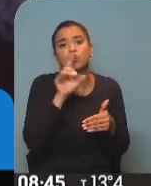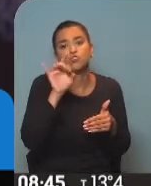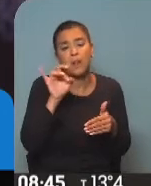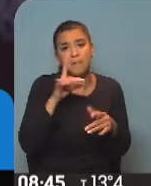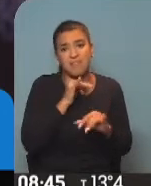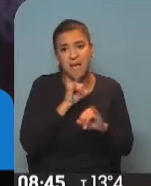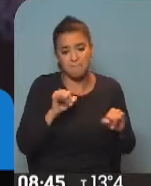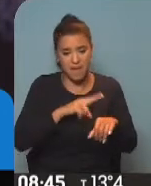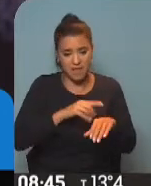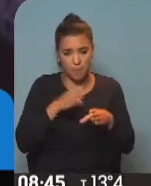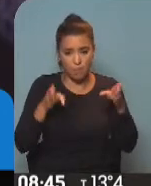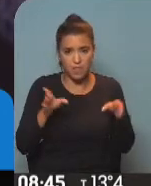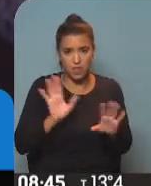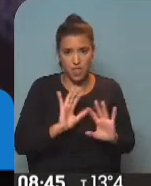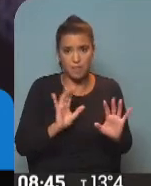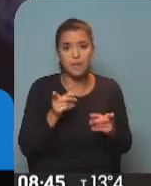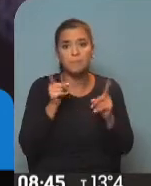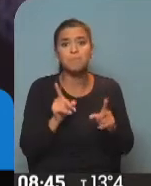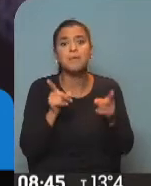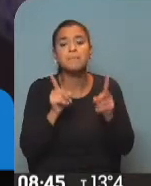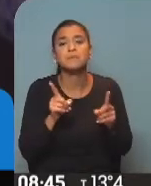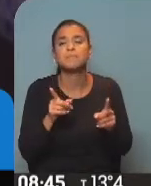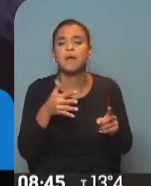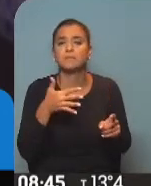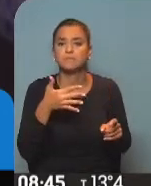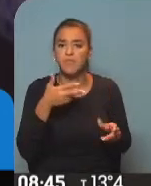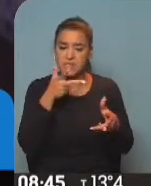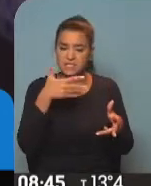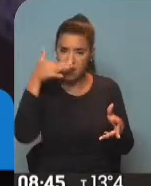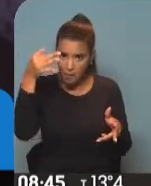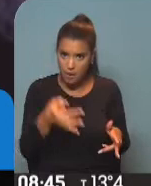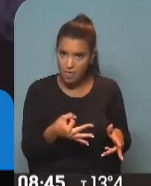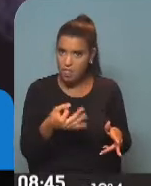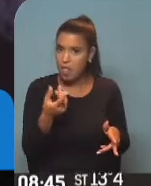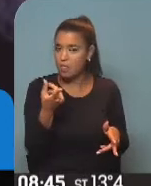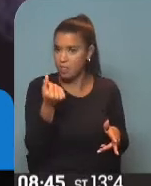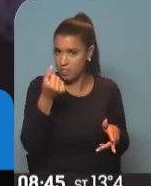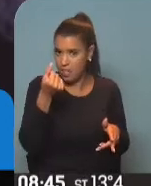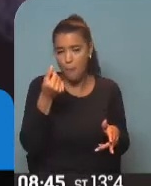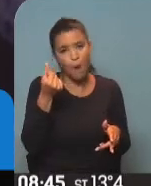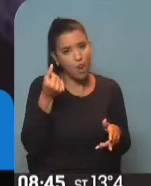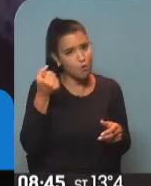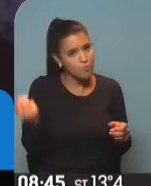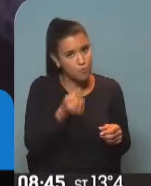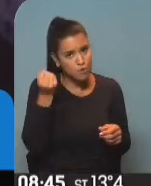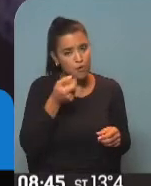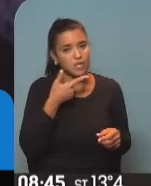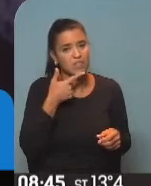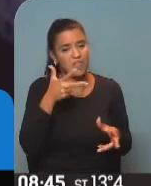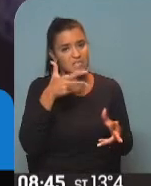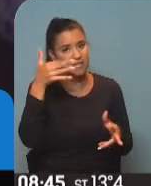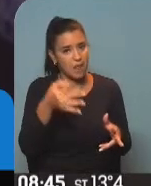se va a encarar también con la misma sinceridad con la verdad como valor innegociable en